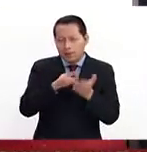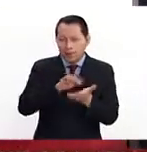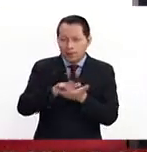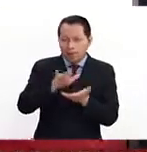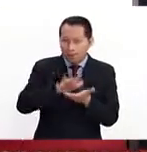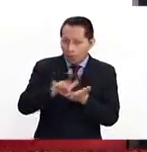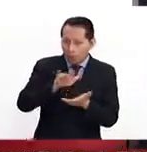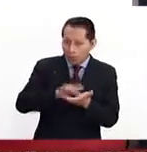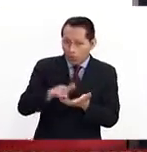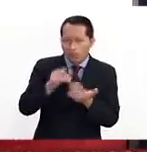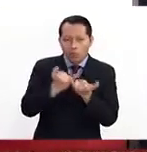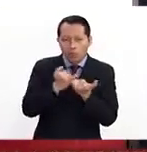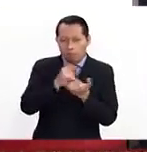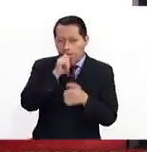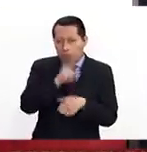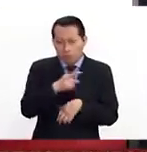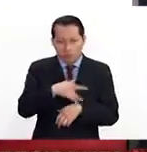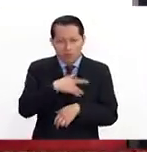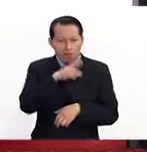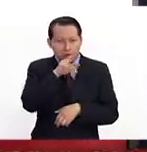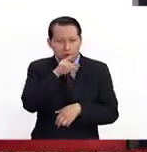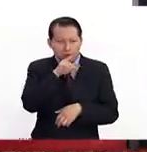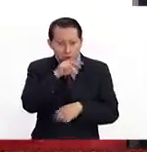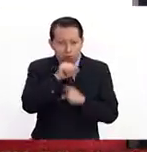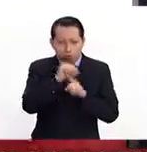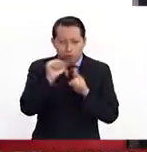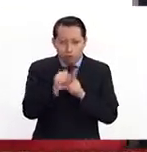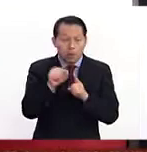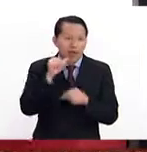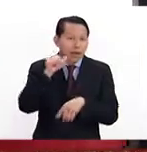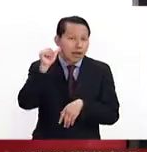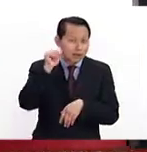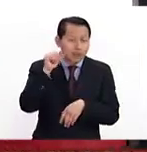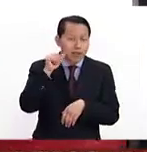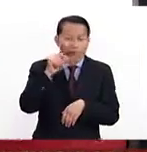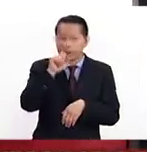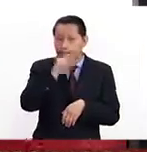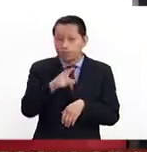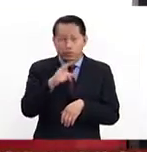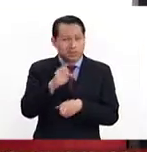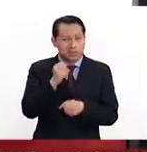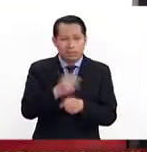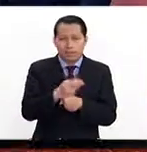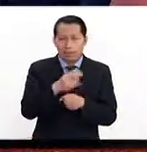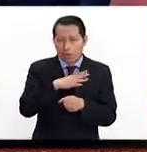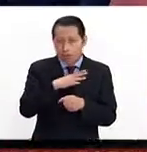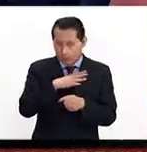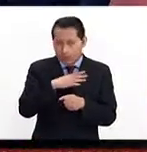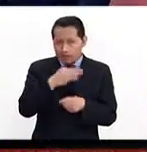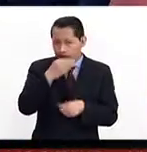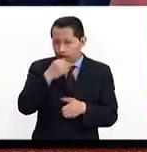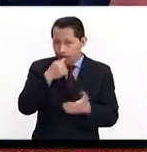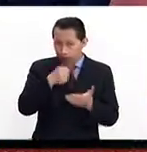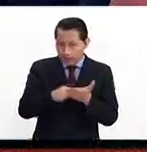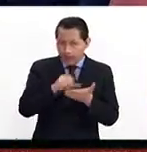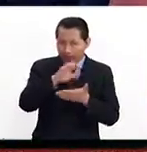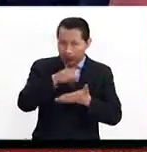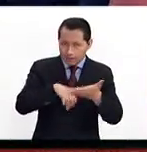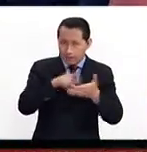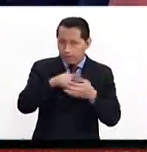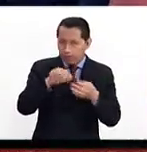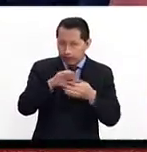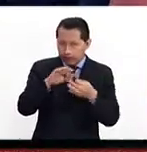apoyo, ha manifestado también su preocupación por la situación, incluso el día de ayer a primera hora también emitió un comunicado, si bien no tilda